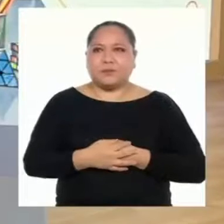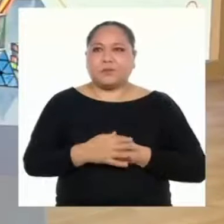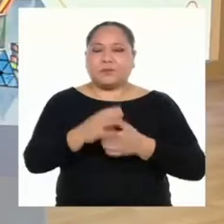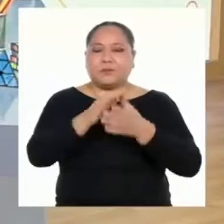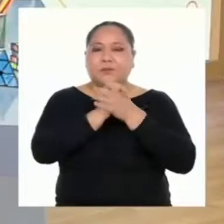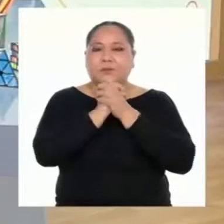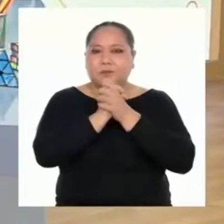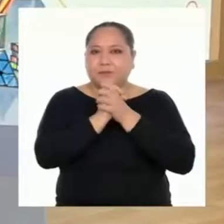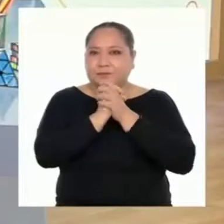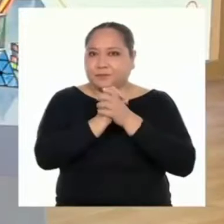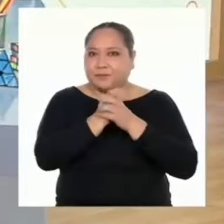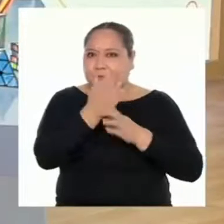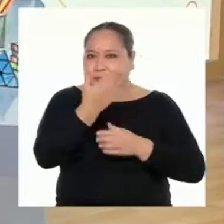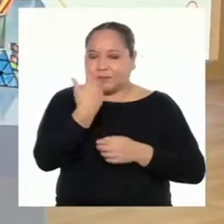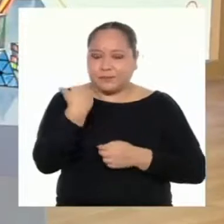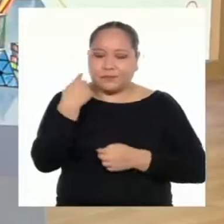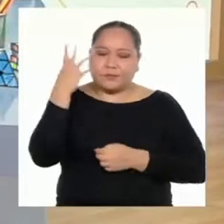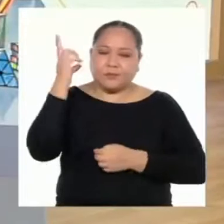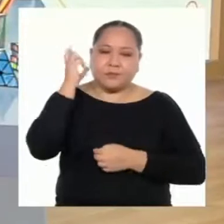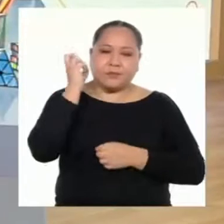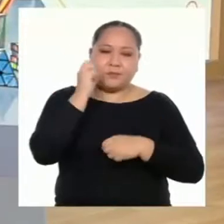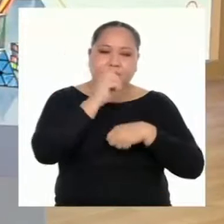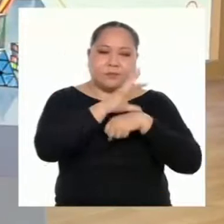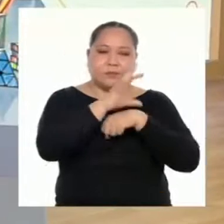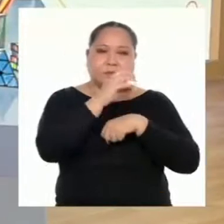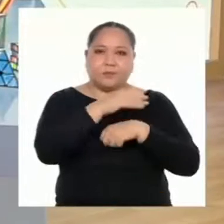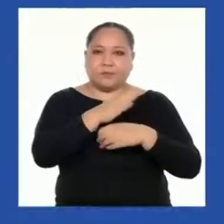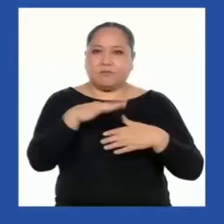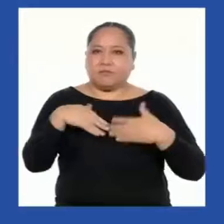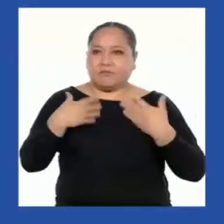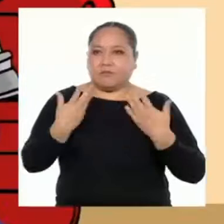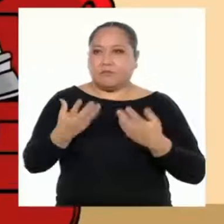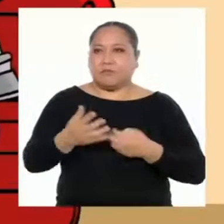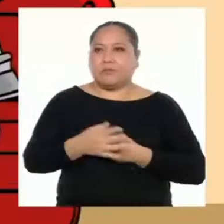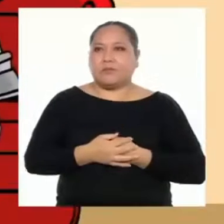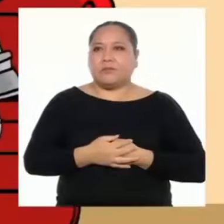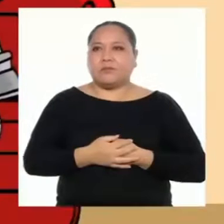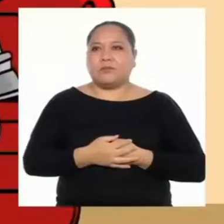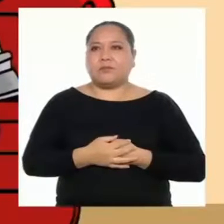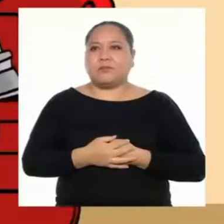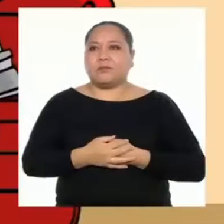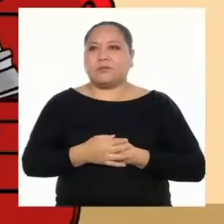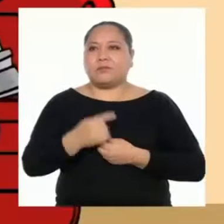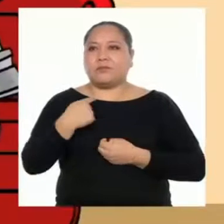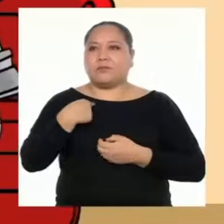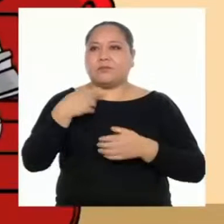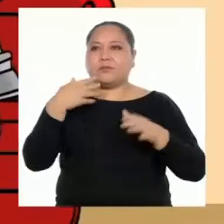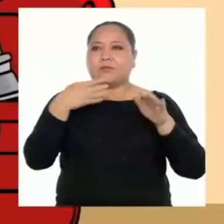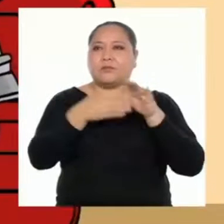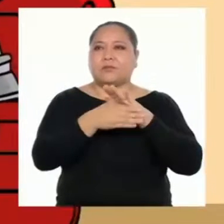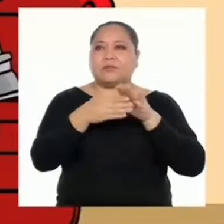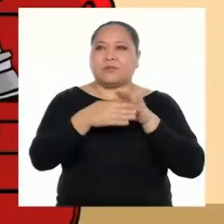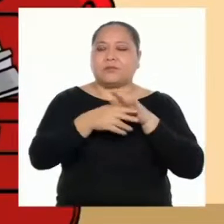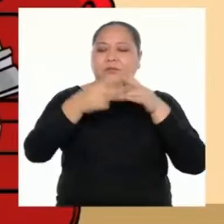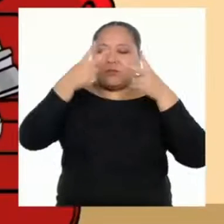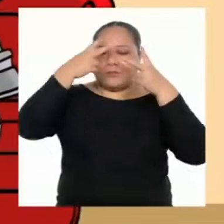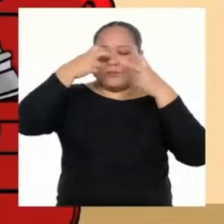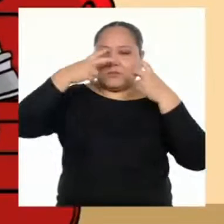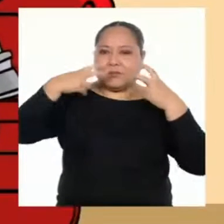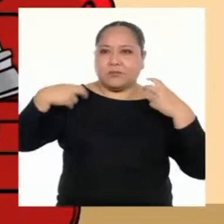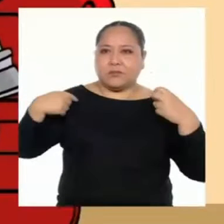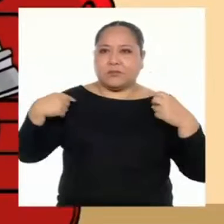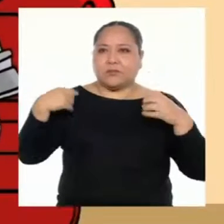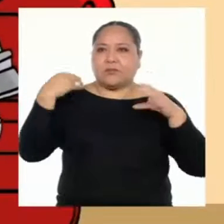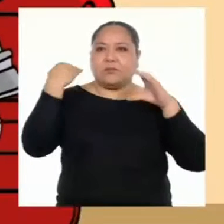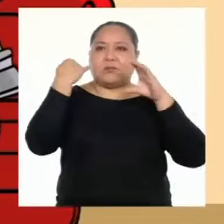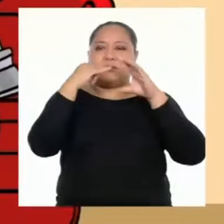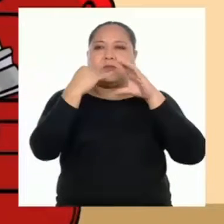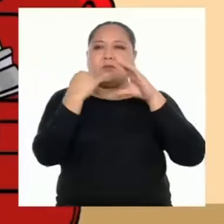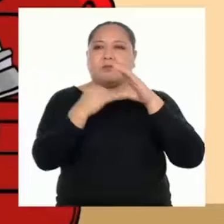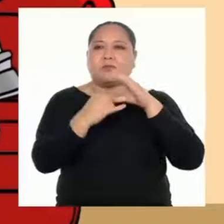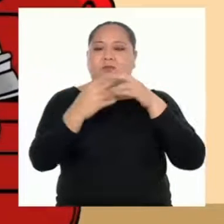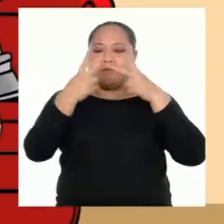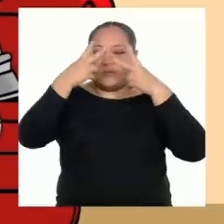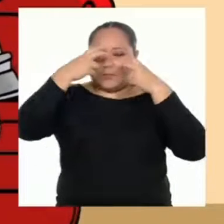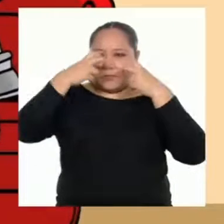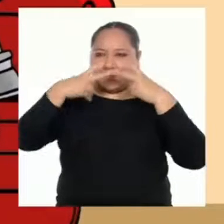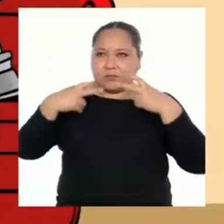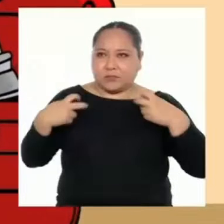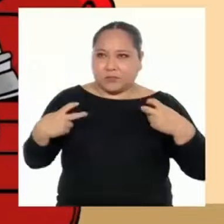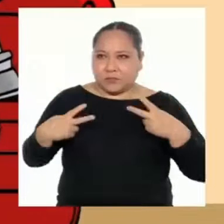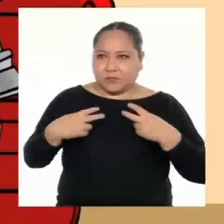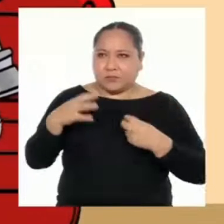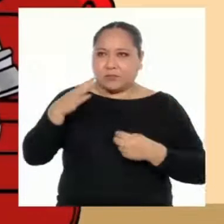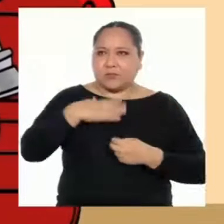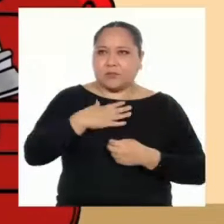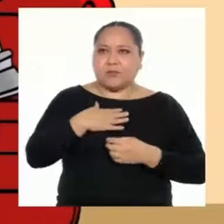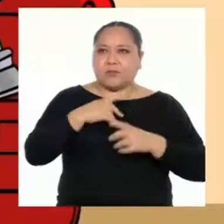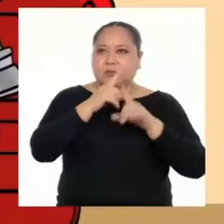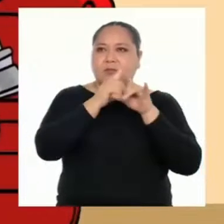Los amigos estamos para escuchar y aconsejar si podemos. Accedí a un analizador en línea, quien revisó y escaneó